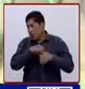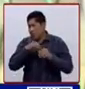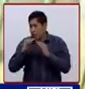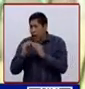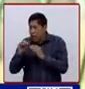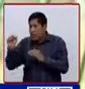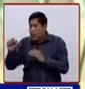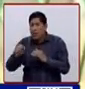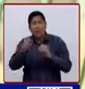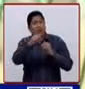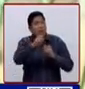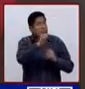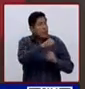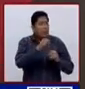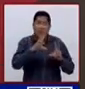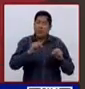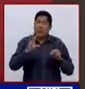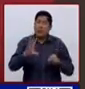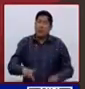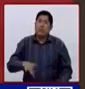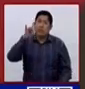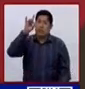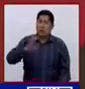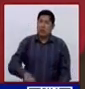casa en casa y no he podido encontrarlo.